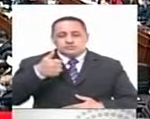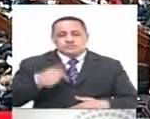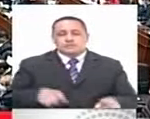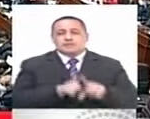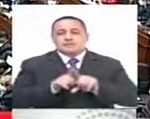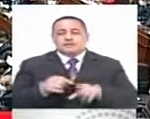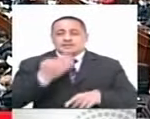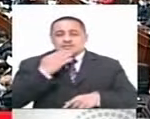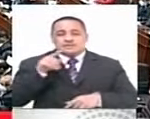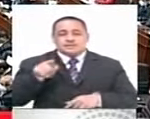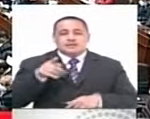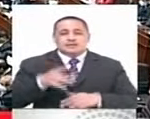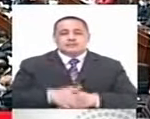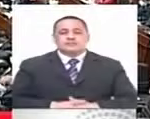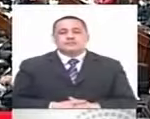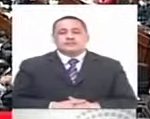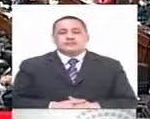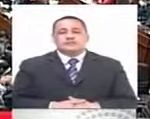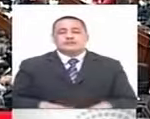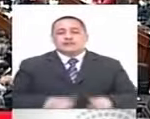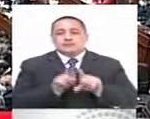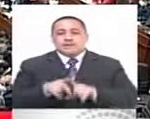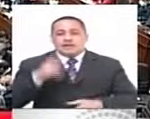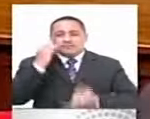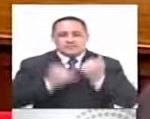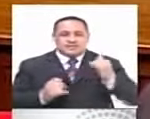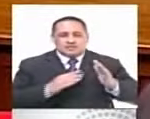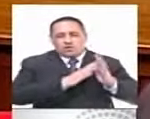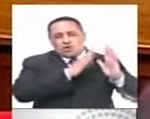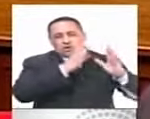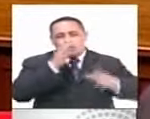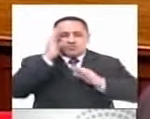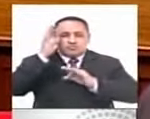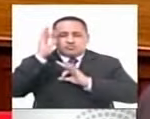quien al final de su discurso